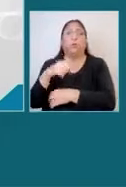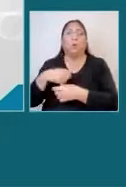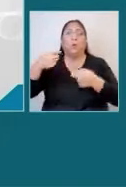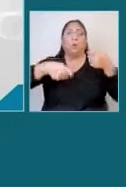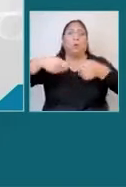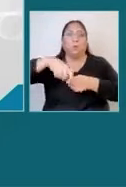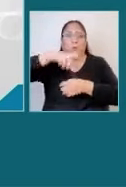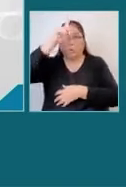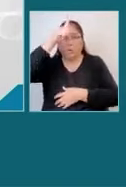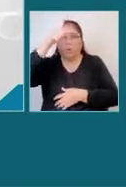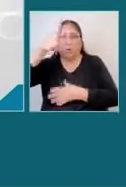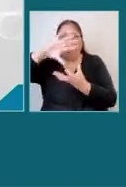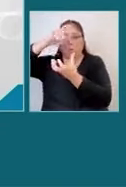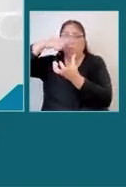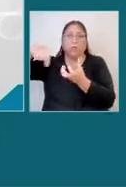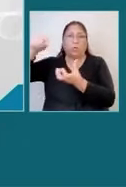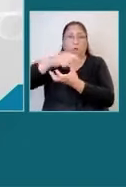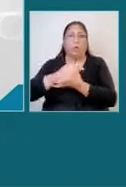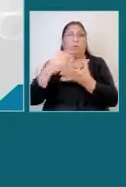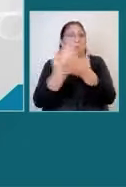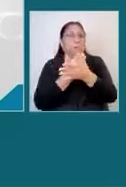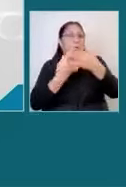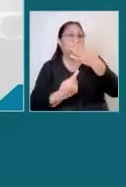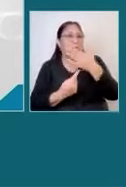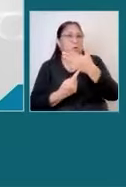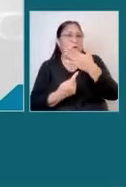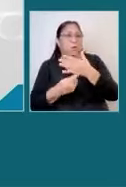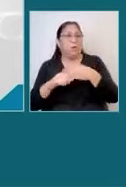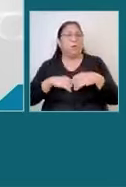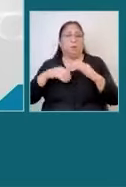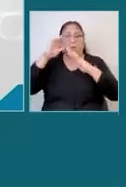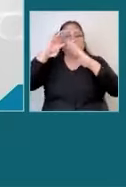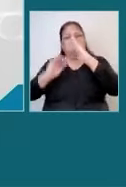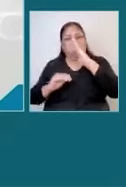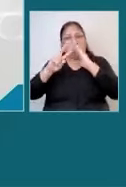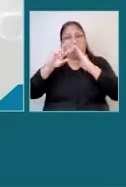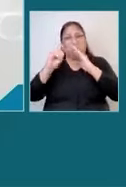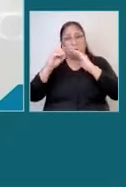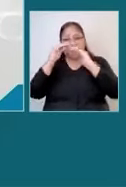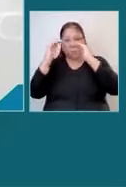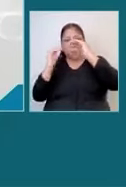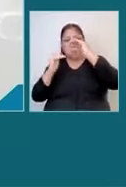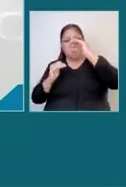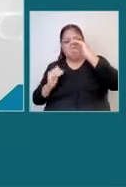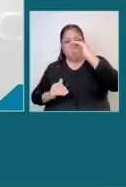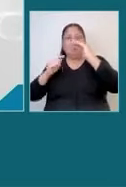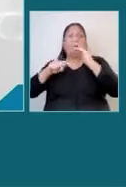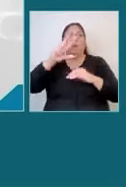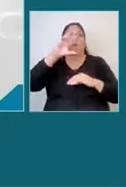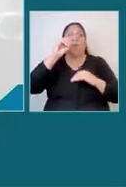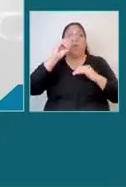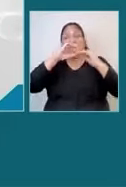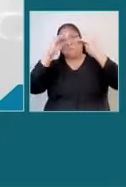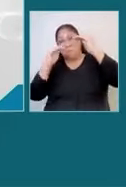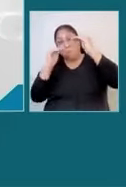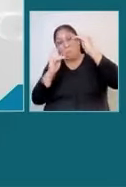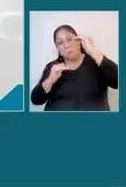los líderes mundiales en innovación, ¿no? Entonces estamos casi 20 veces por debajo de la OECD y 30 veces por debajo